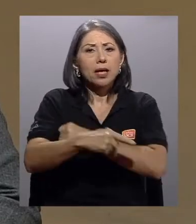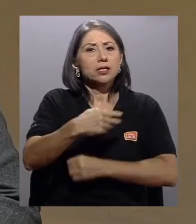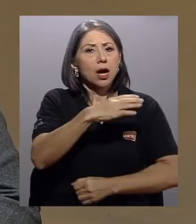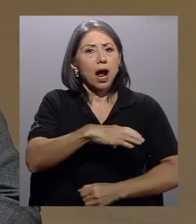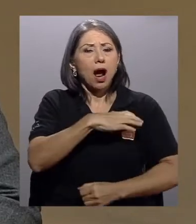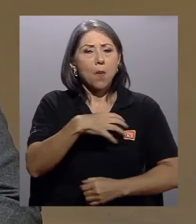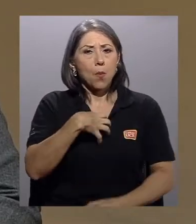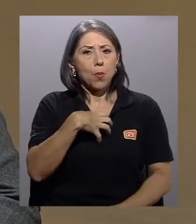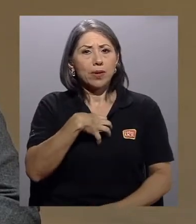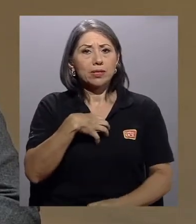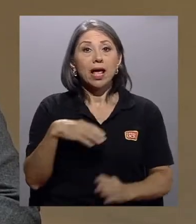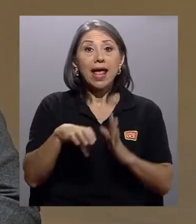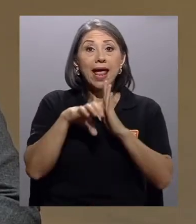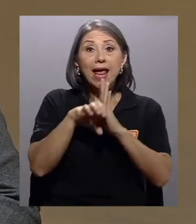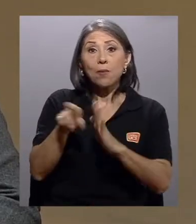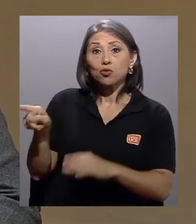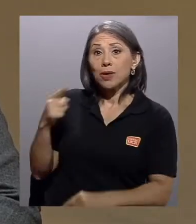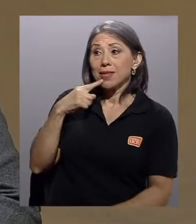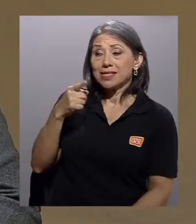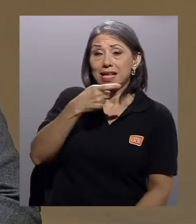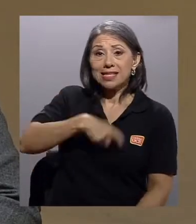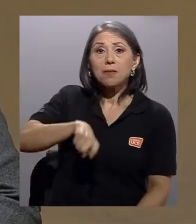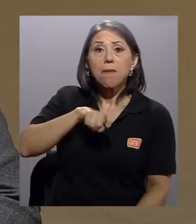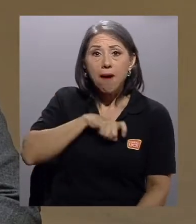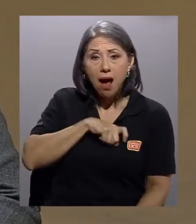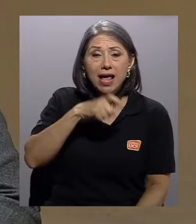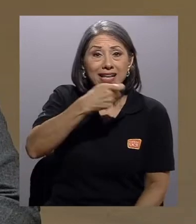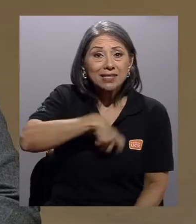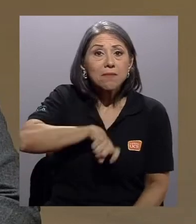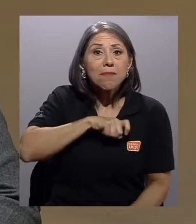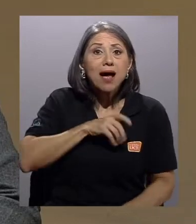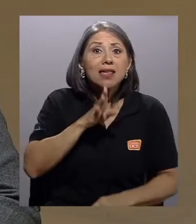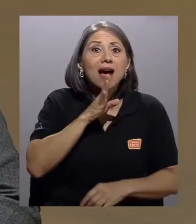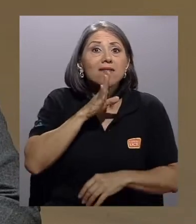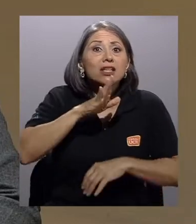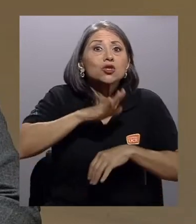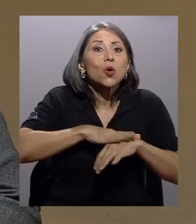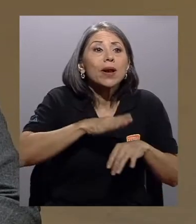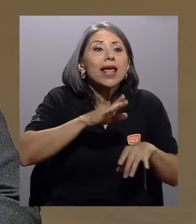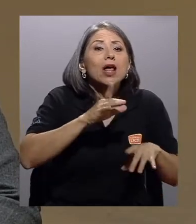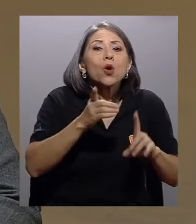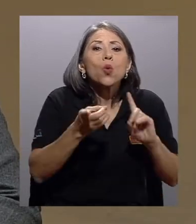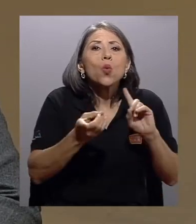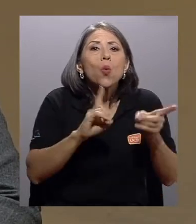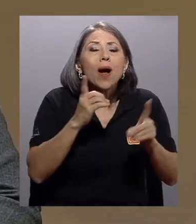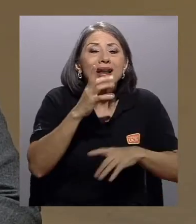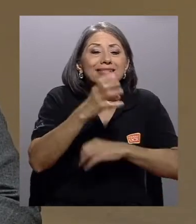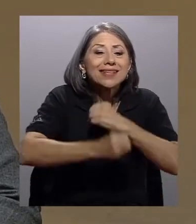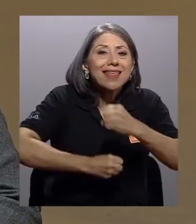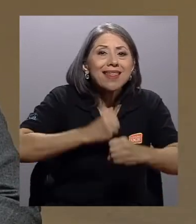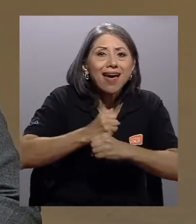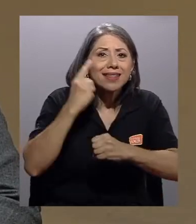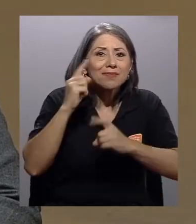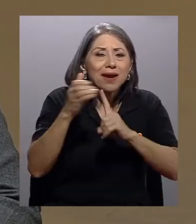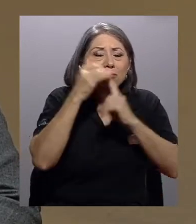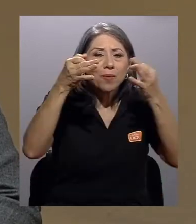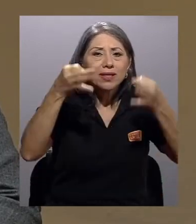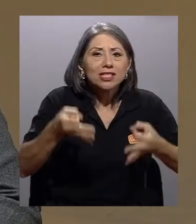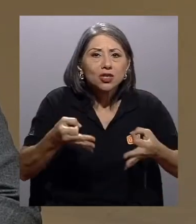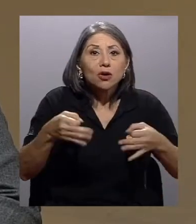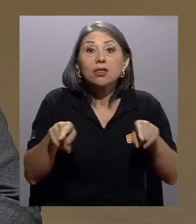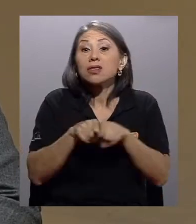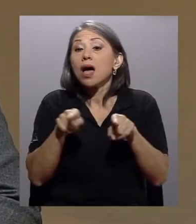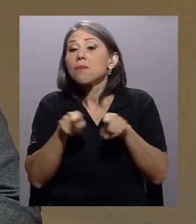en España el instrumento de España incluso nos habla de edades y también de condición social, es